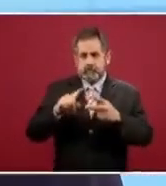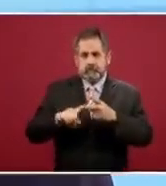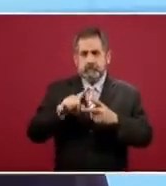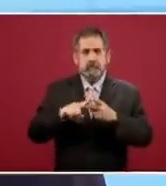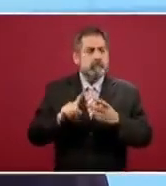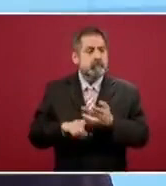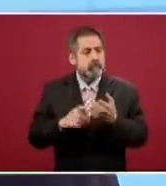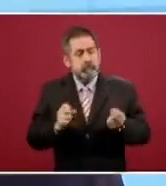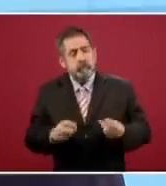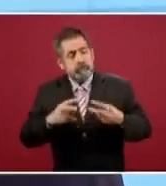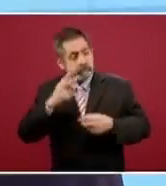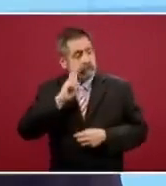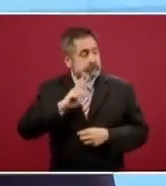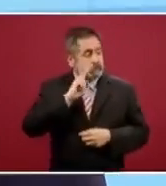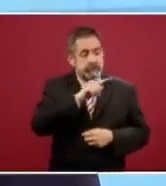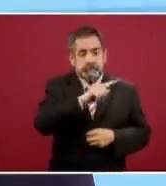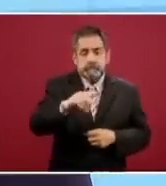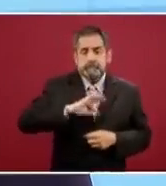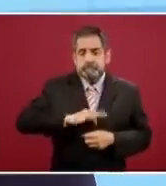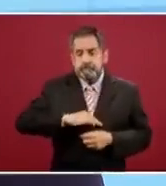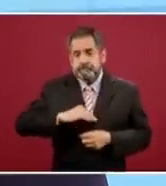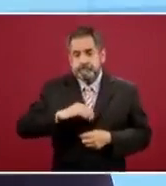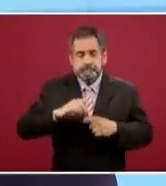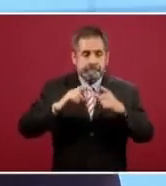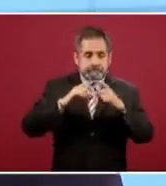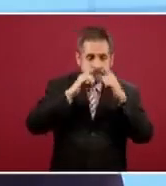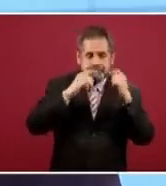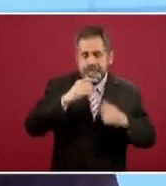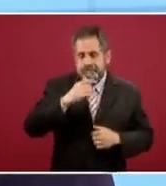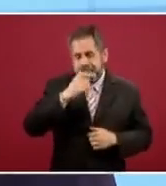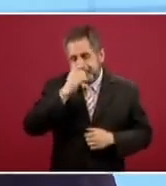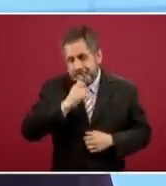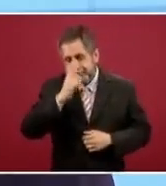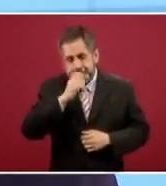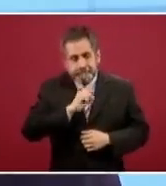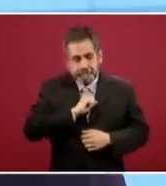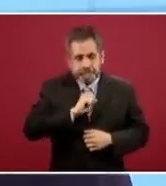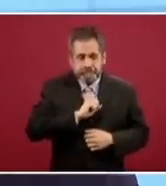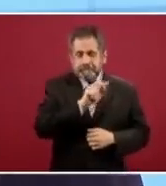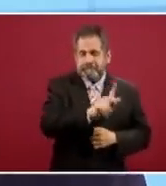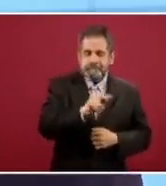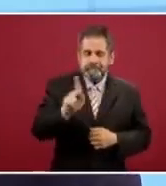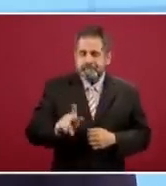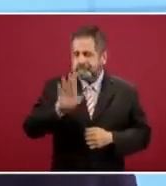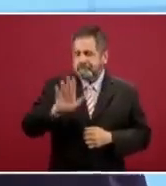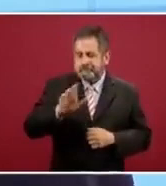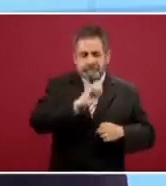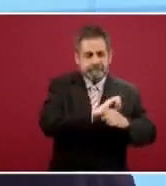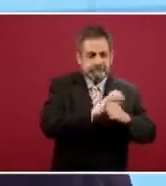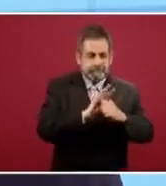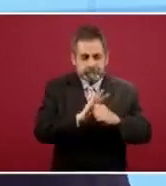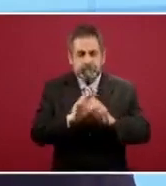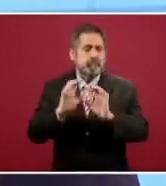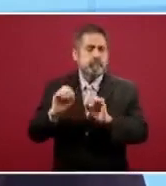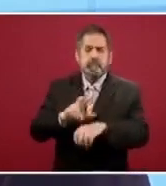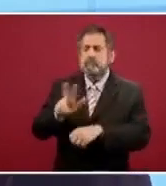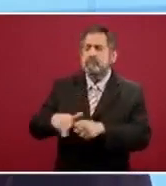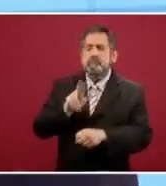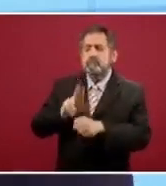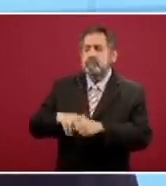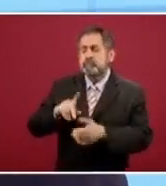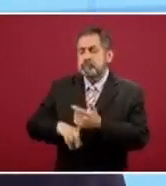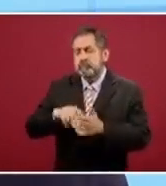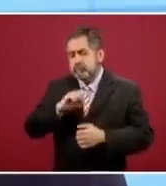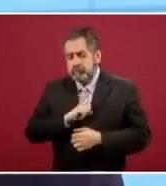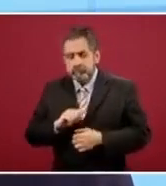infecciones respiratorias, tanto las que se parecen a coronavirus, porque son un poco más intensas, como las que son comunes.